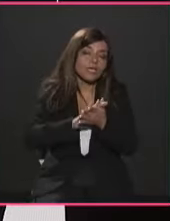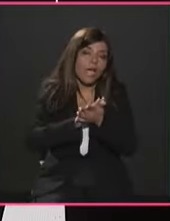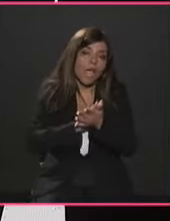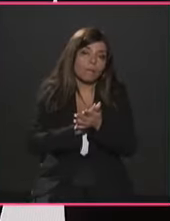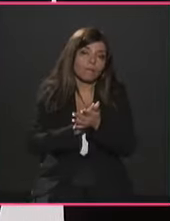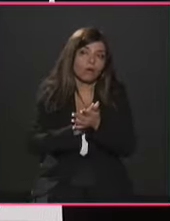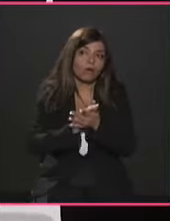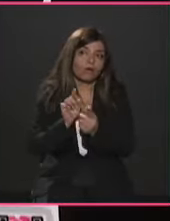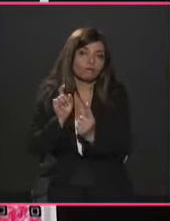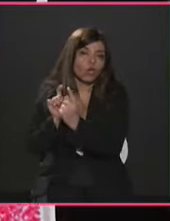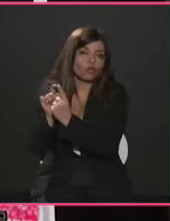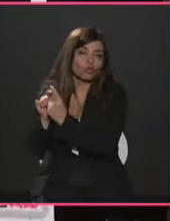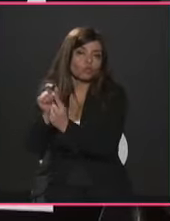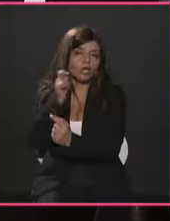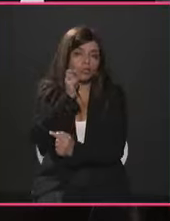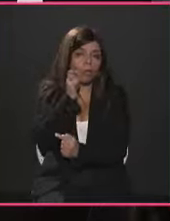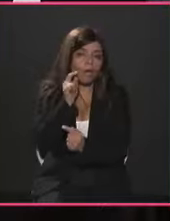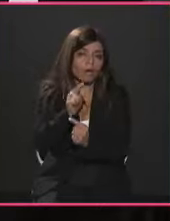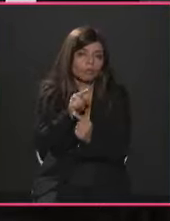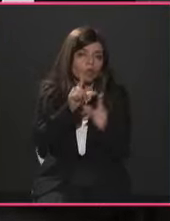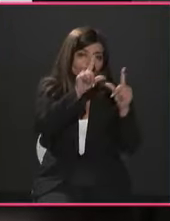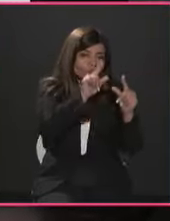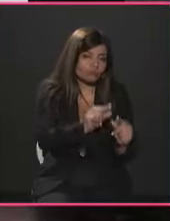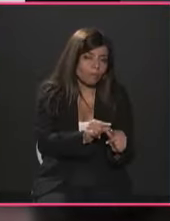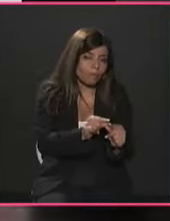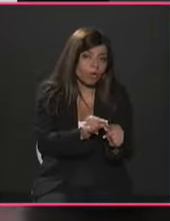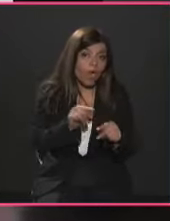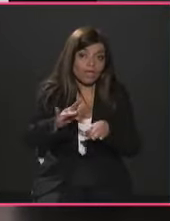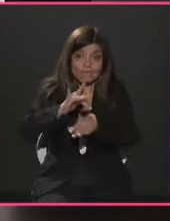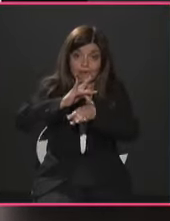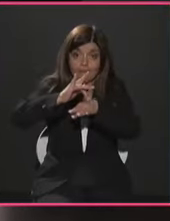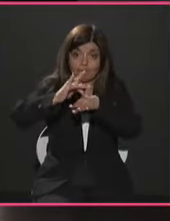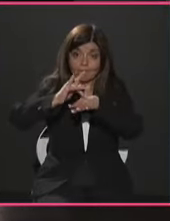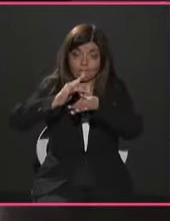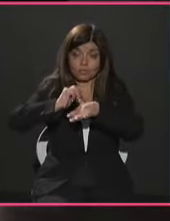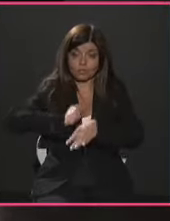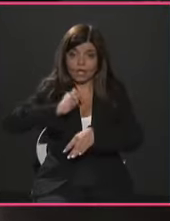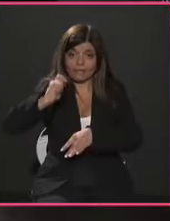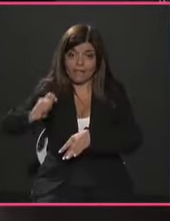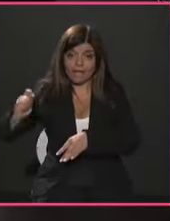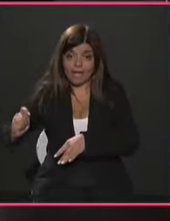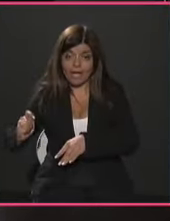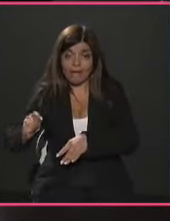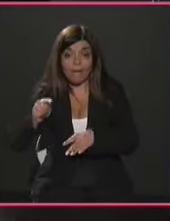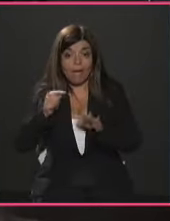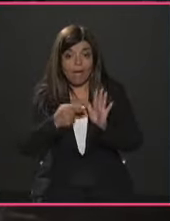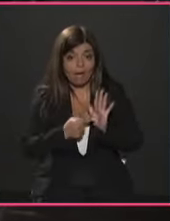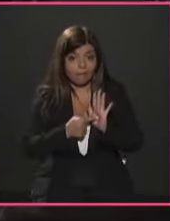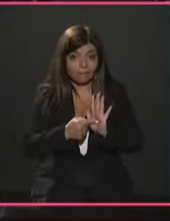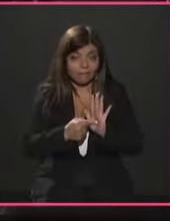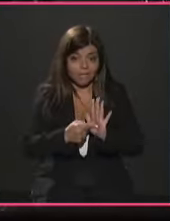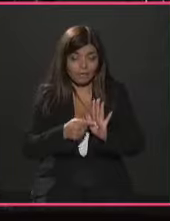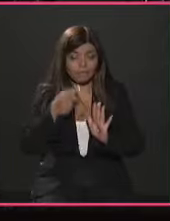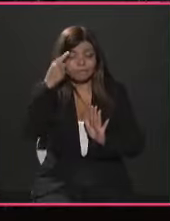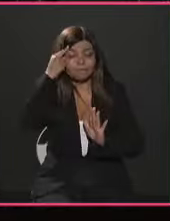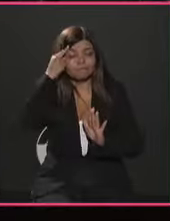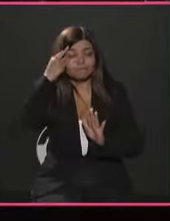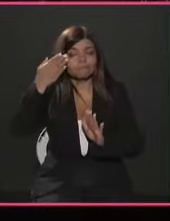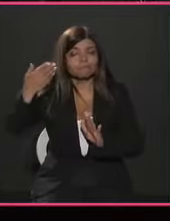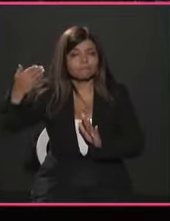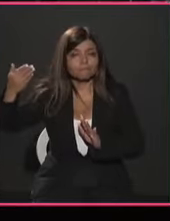contacto humano acá en el desierto atakama el ejemplo que les entrego Esto me hace remontar a la